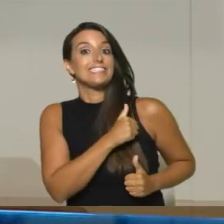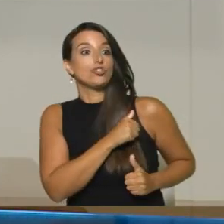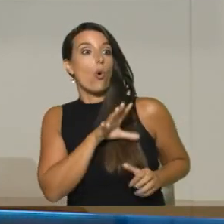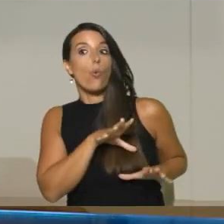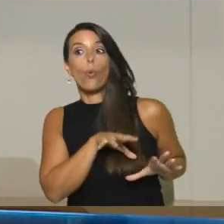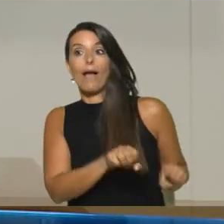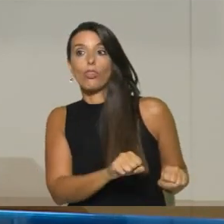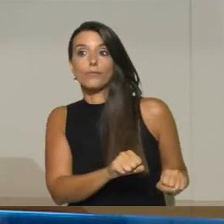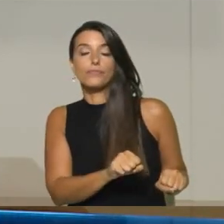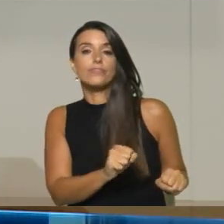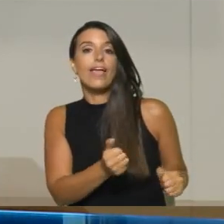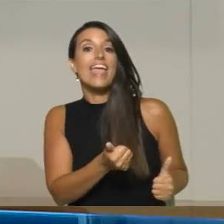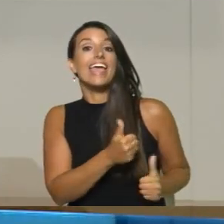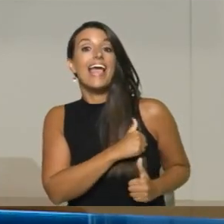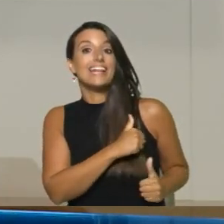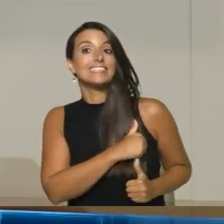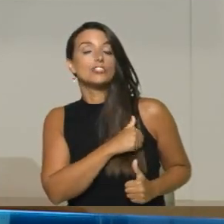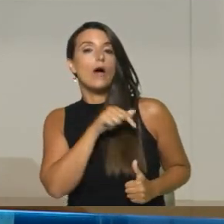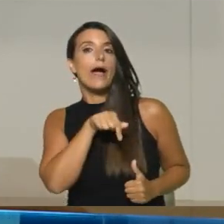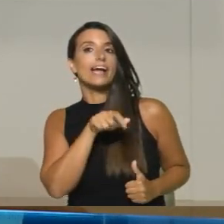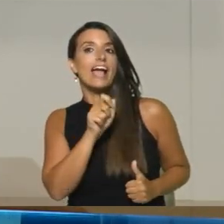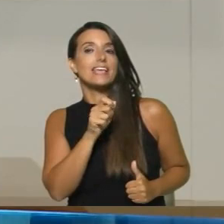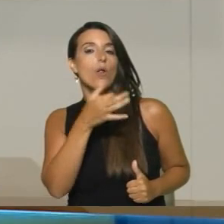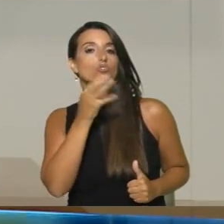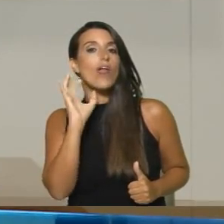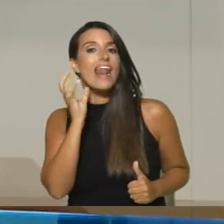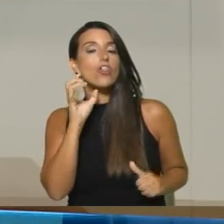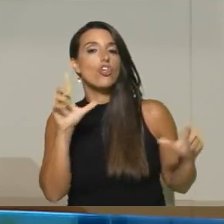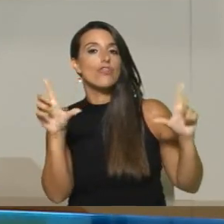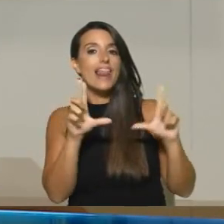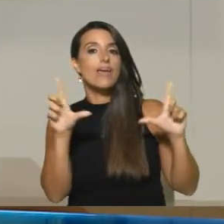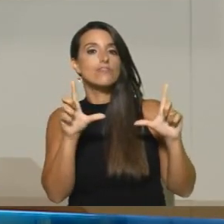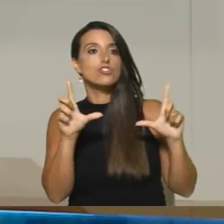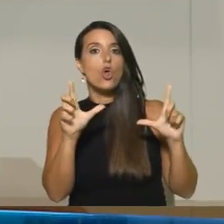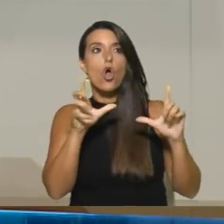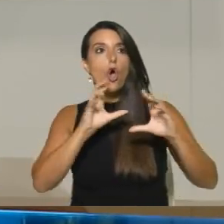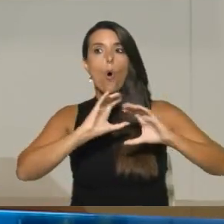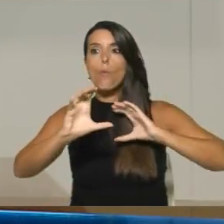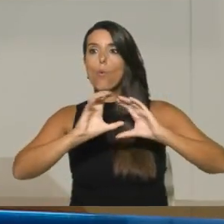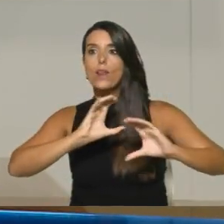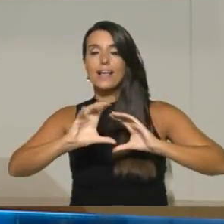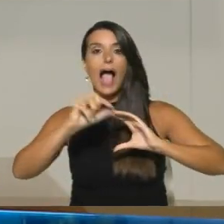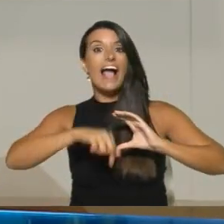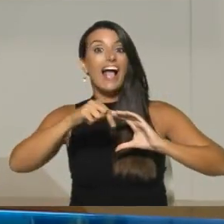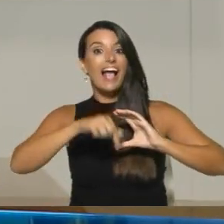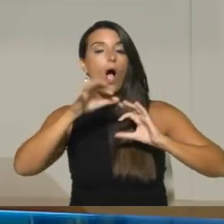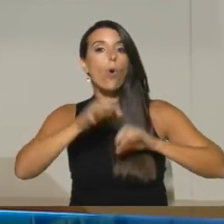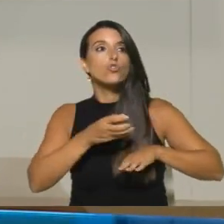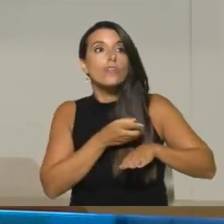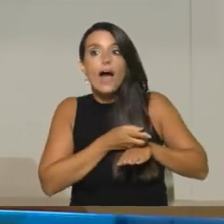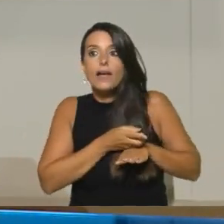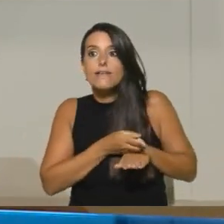y el ejército desde acá encabezado cadena de radio y televisión emitiendo sus comunicados mientras los tanques